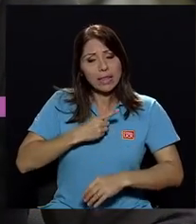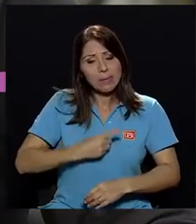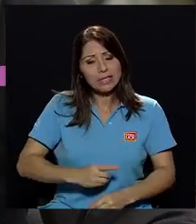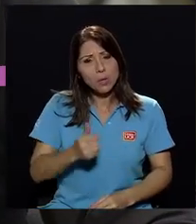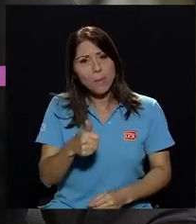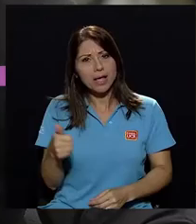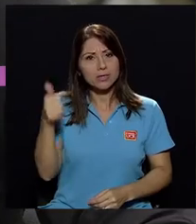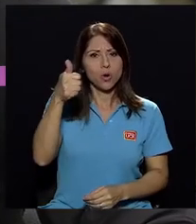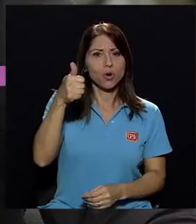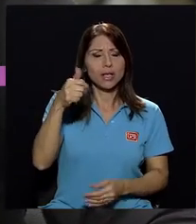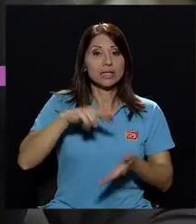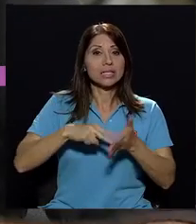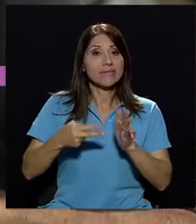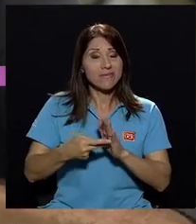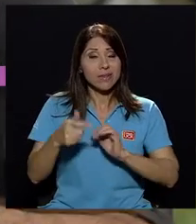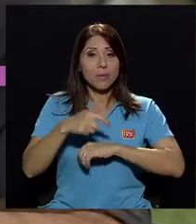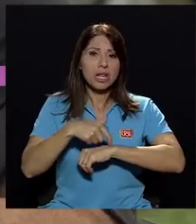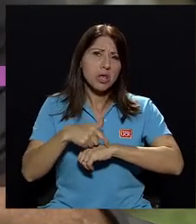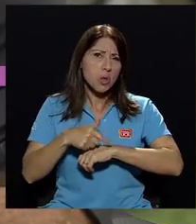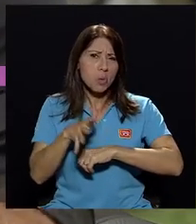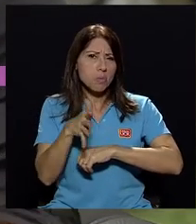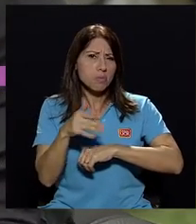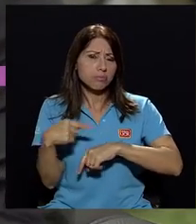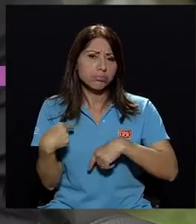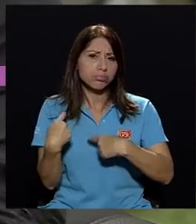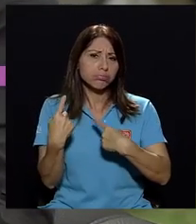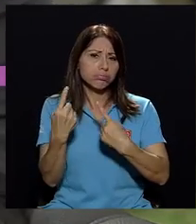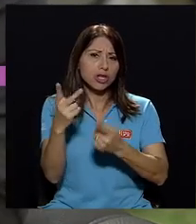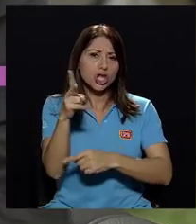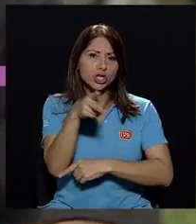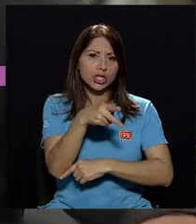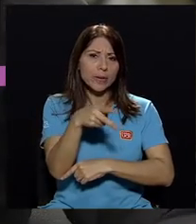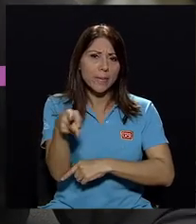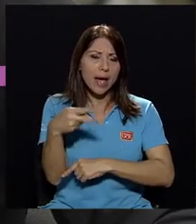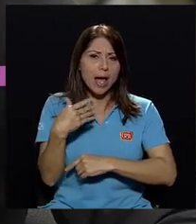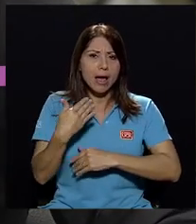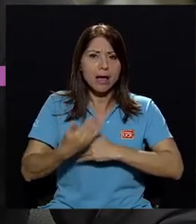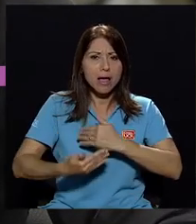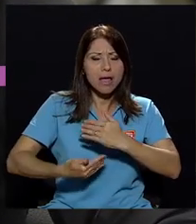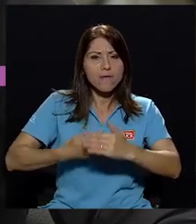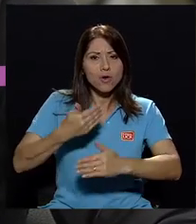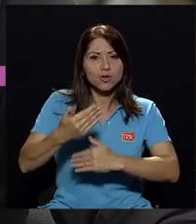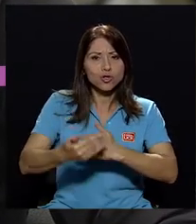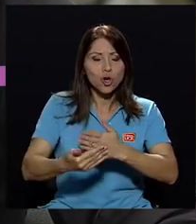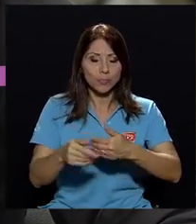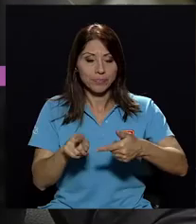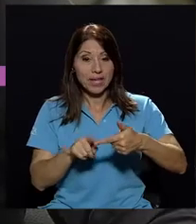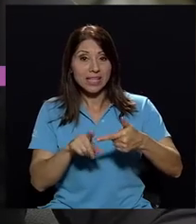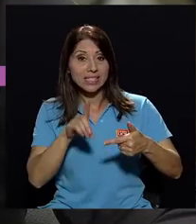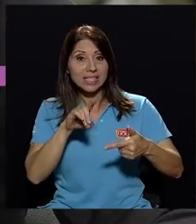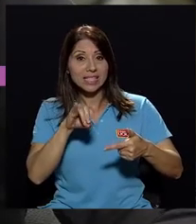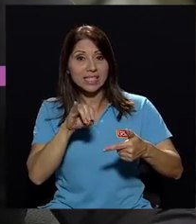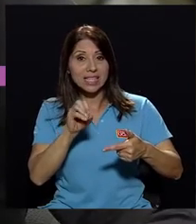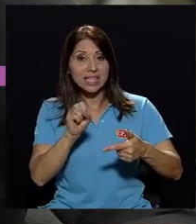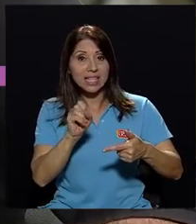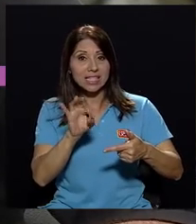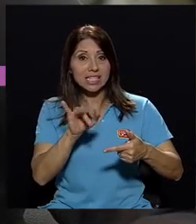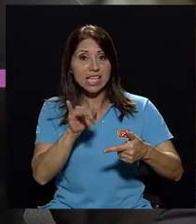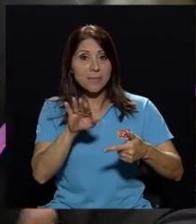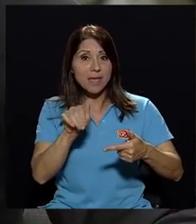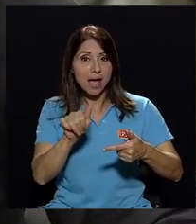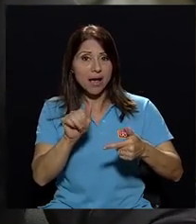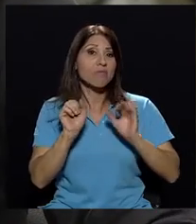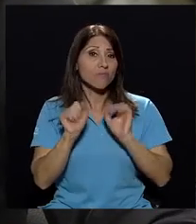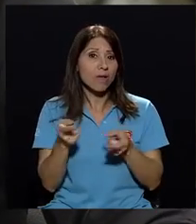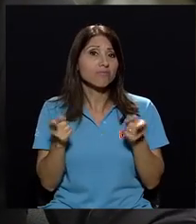mayor, pues estamos hablando de un periodo que son aproximadamente 2 semanas de evolución. Si es una distimia, es una cuestión que